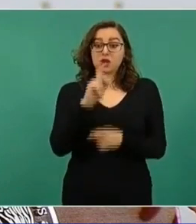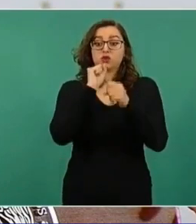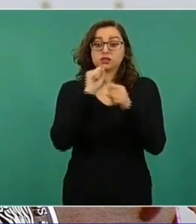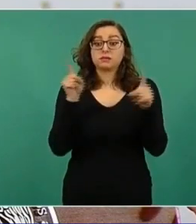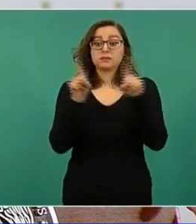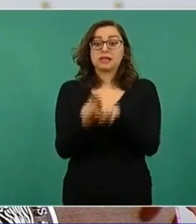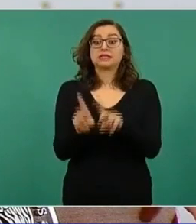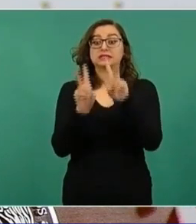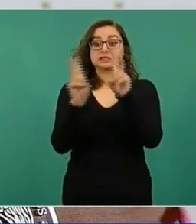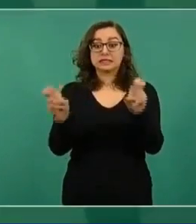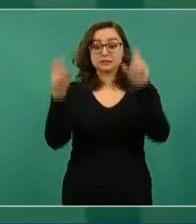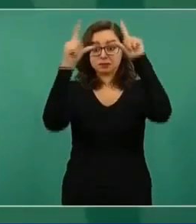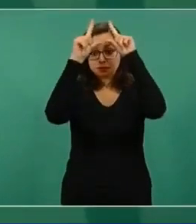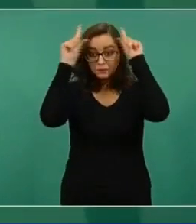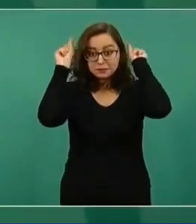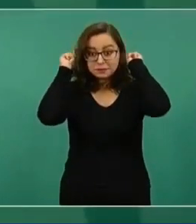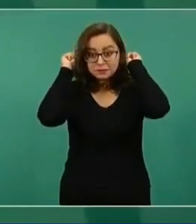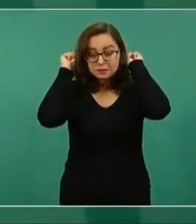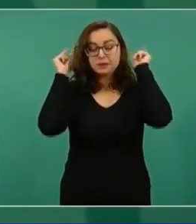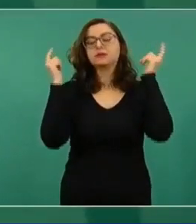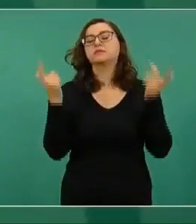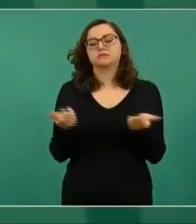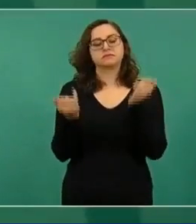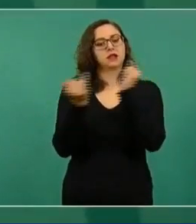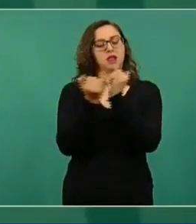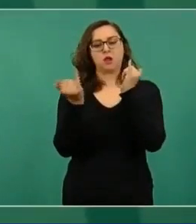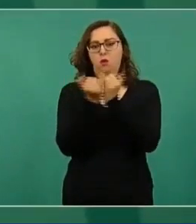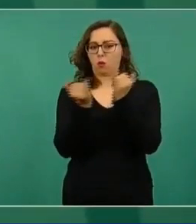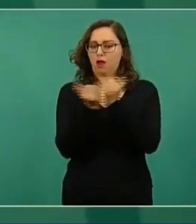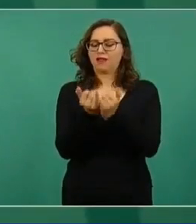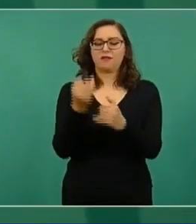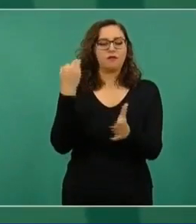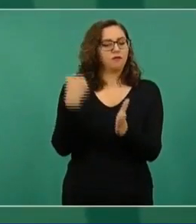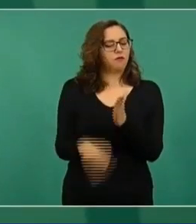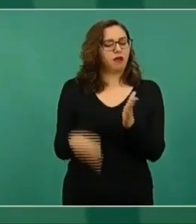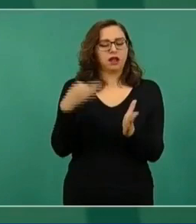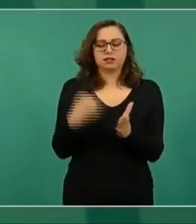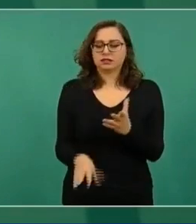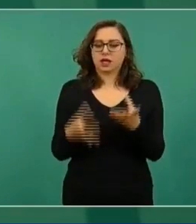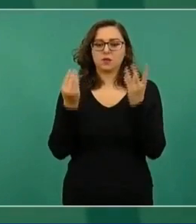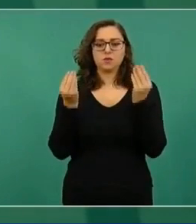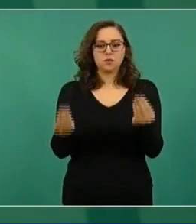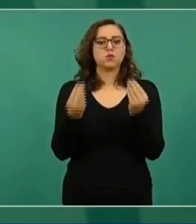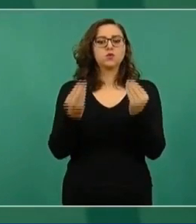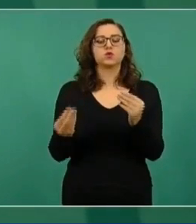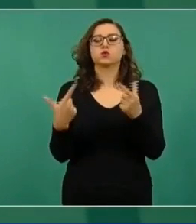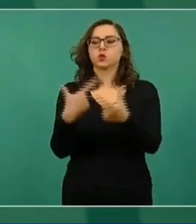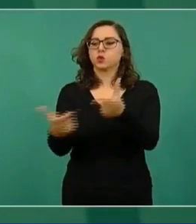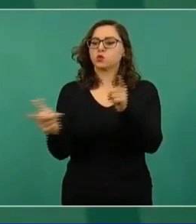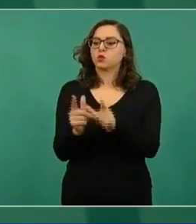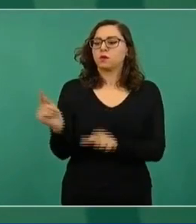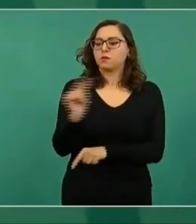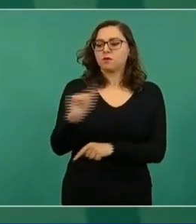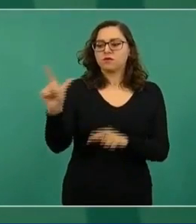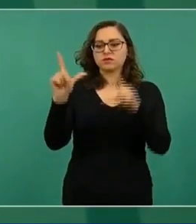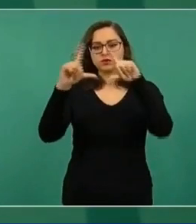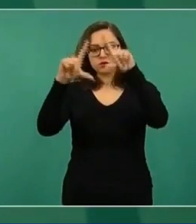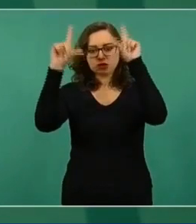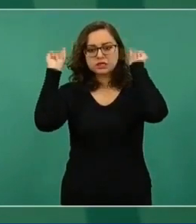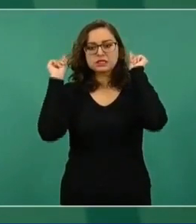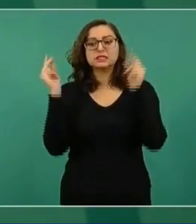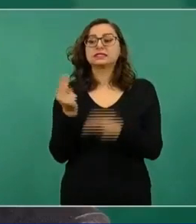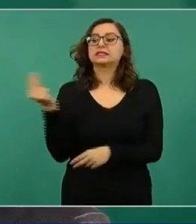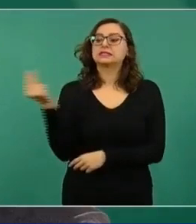Las enfermeras es todavía un déficit mayor. Este gremio de enfermería requiere